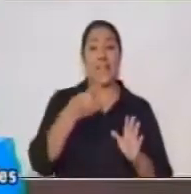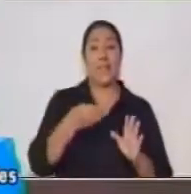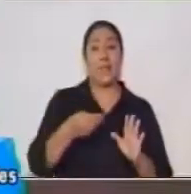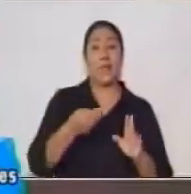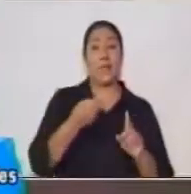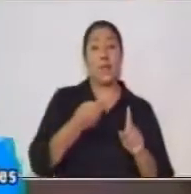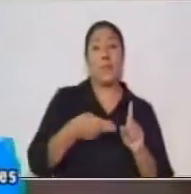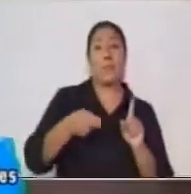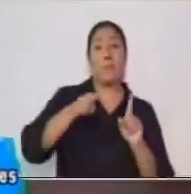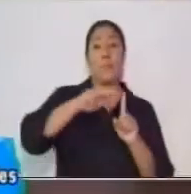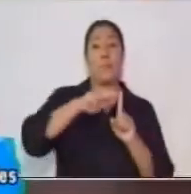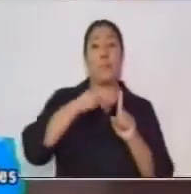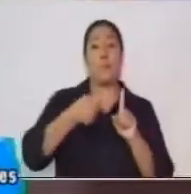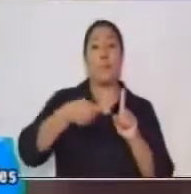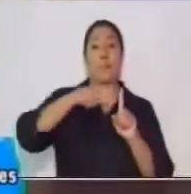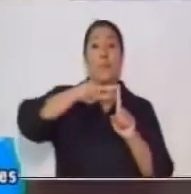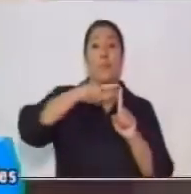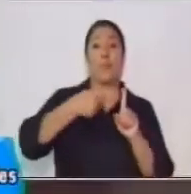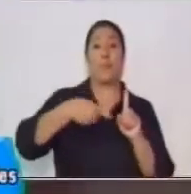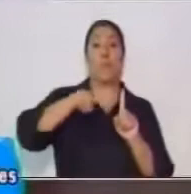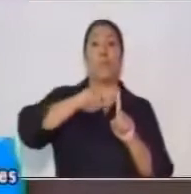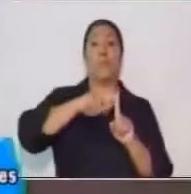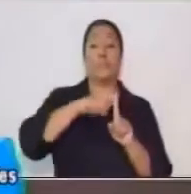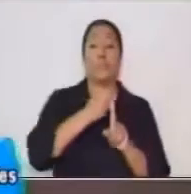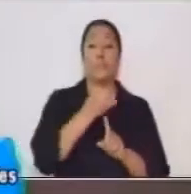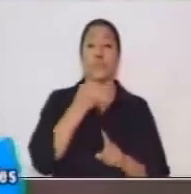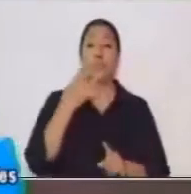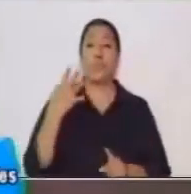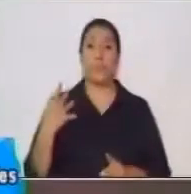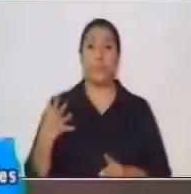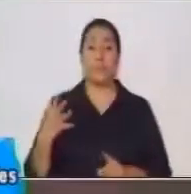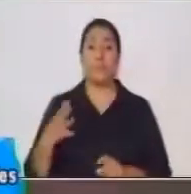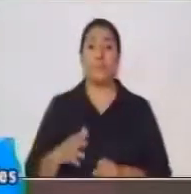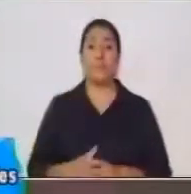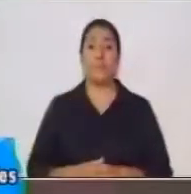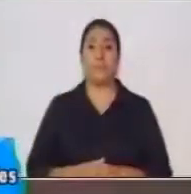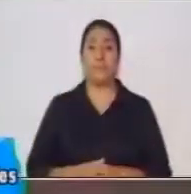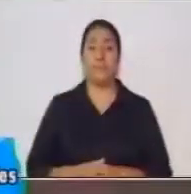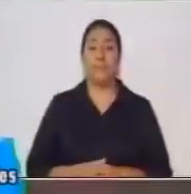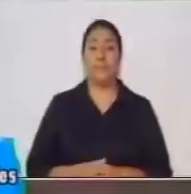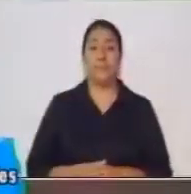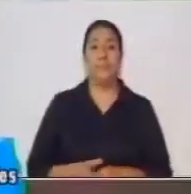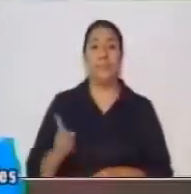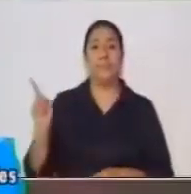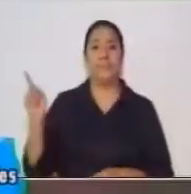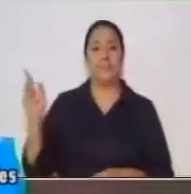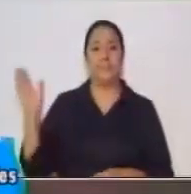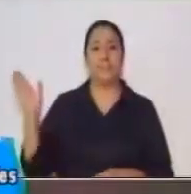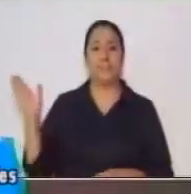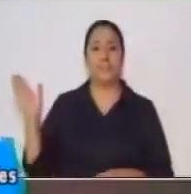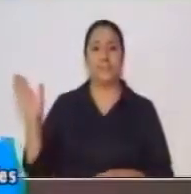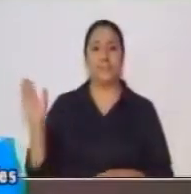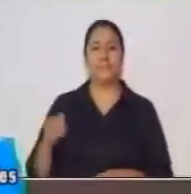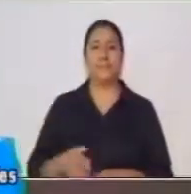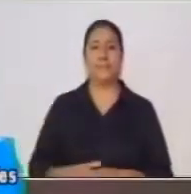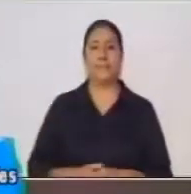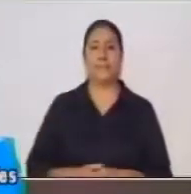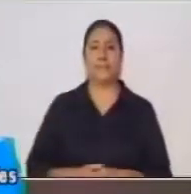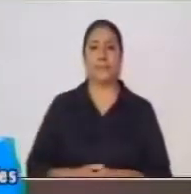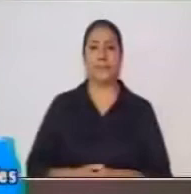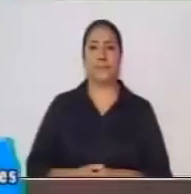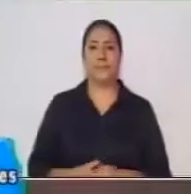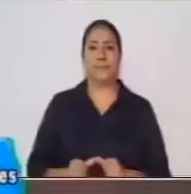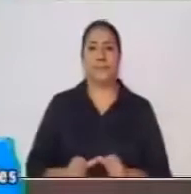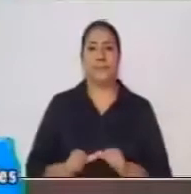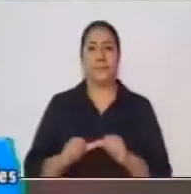número al que sigue. En este caso, estamos diciendo el siguiente